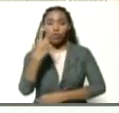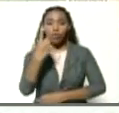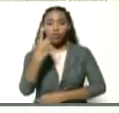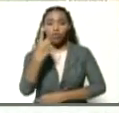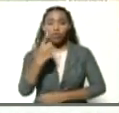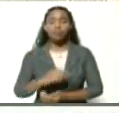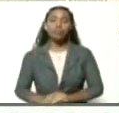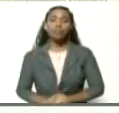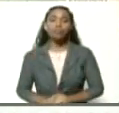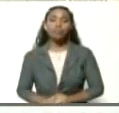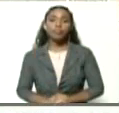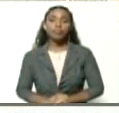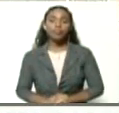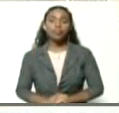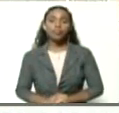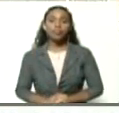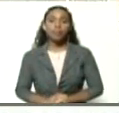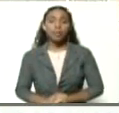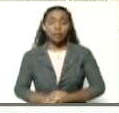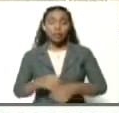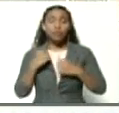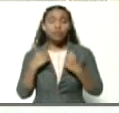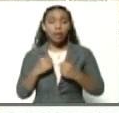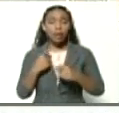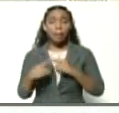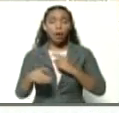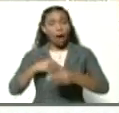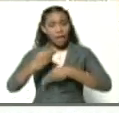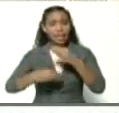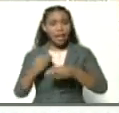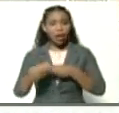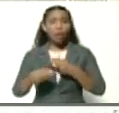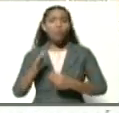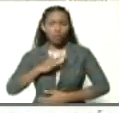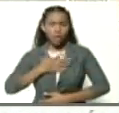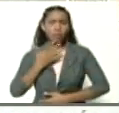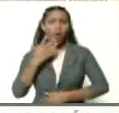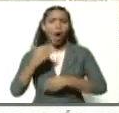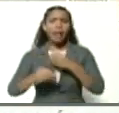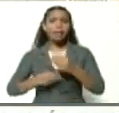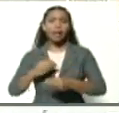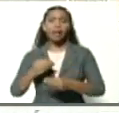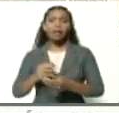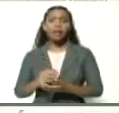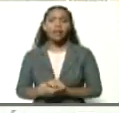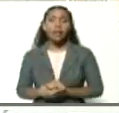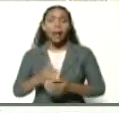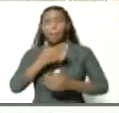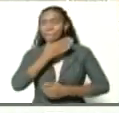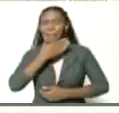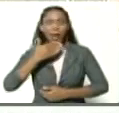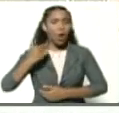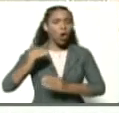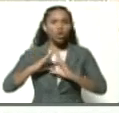dura, pero tenemos que hacerlo y podemos hacerlo, y lo mejor de todo,